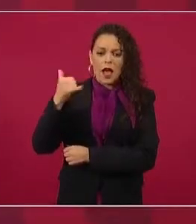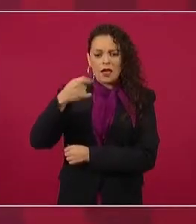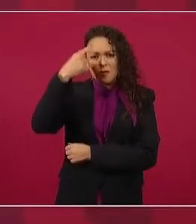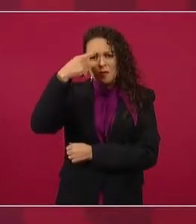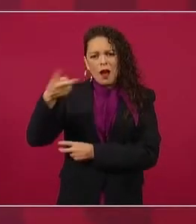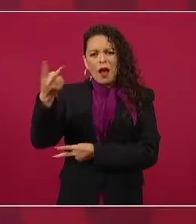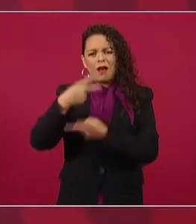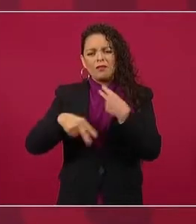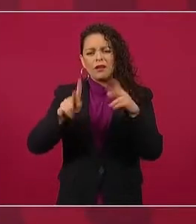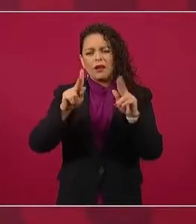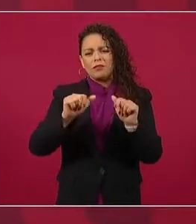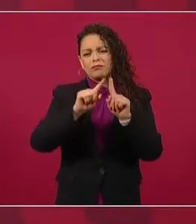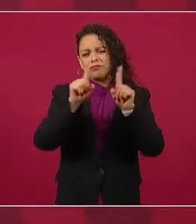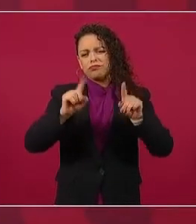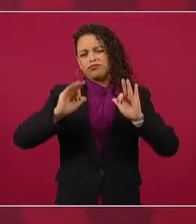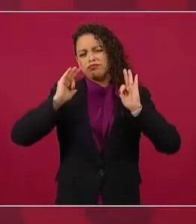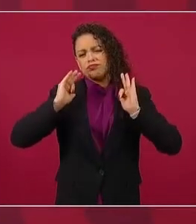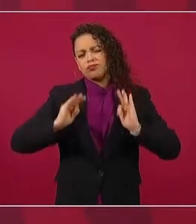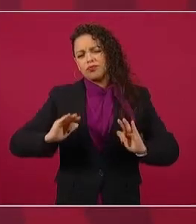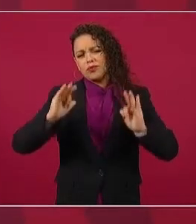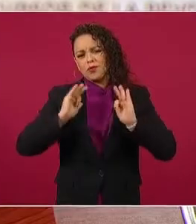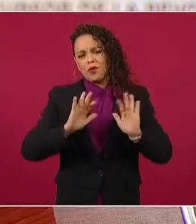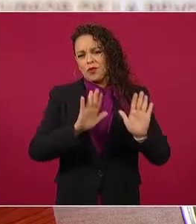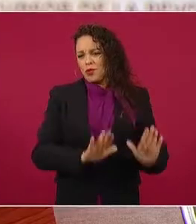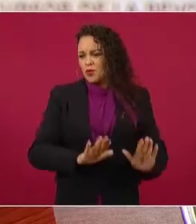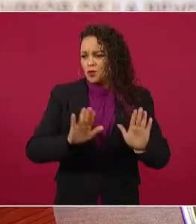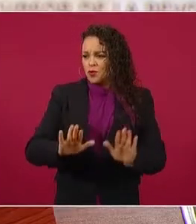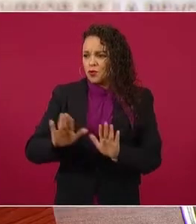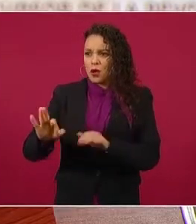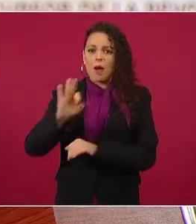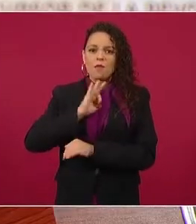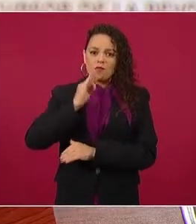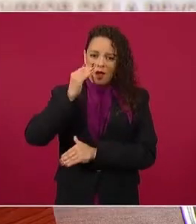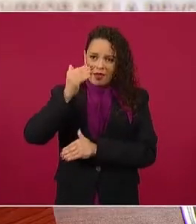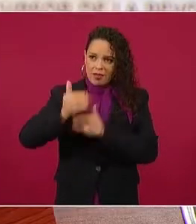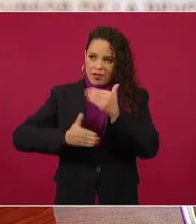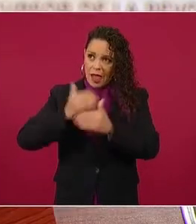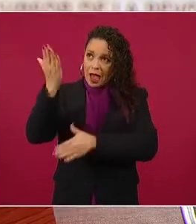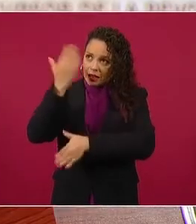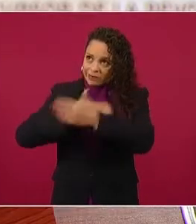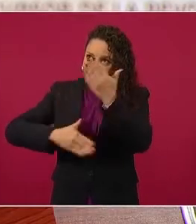tranquilidad, armonía, progreso, justicia.